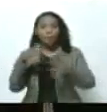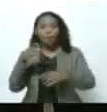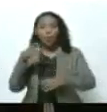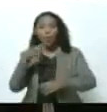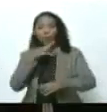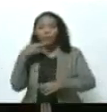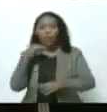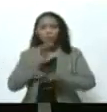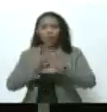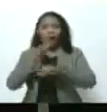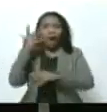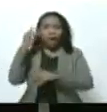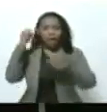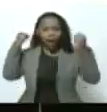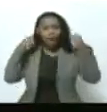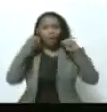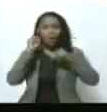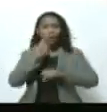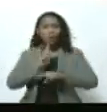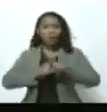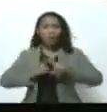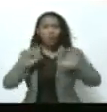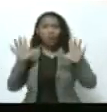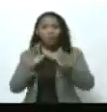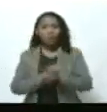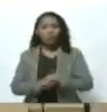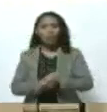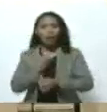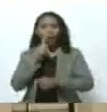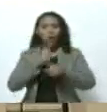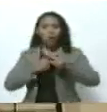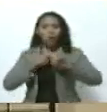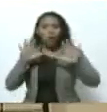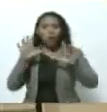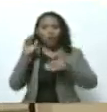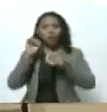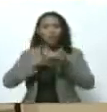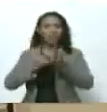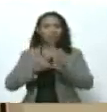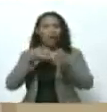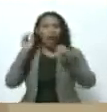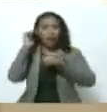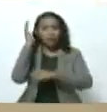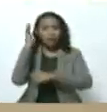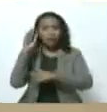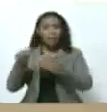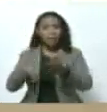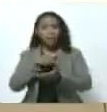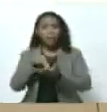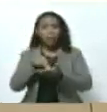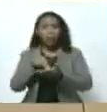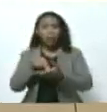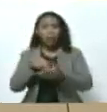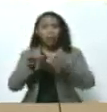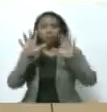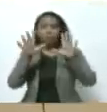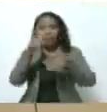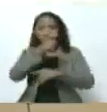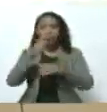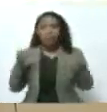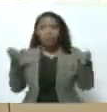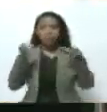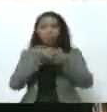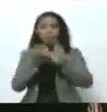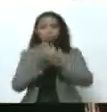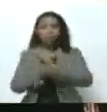ya tienen ejercicios del 1x10. Y el 1x10 significa las asambleas populares, sus 10 personas,